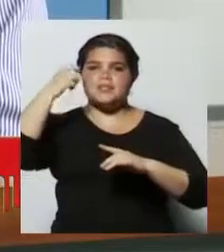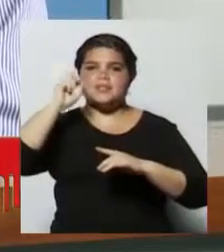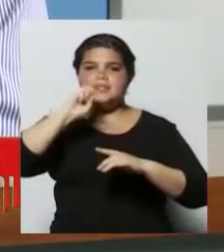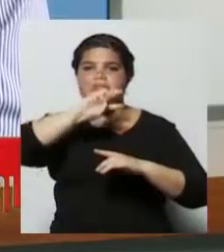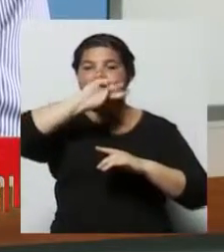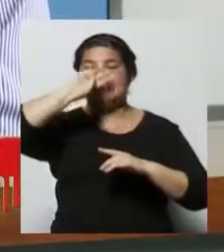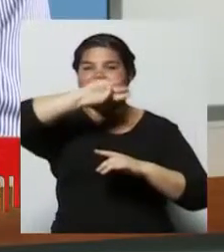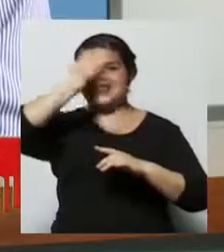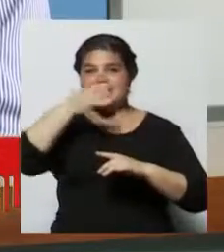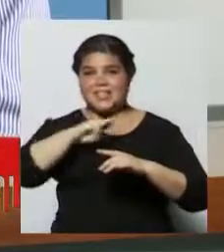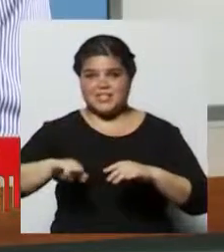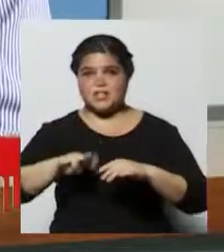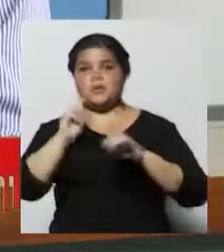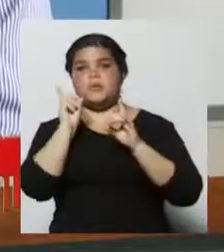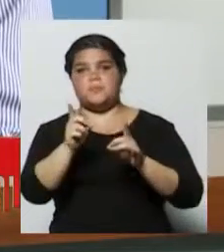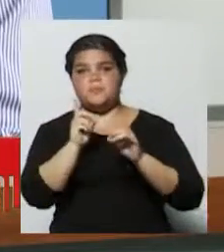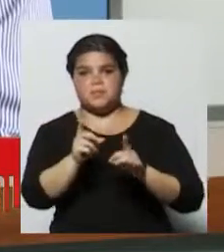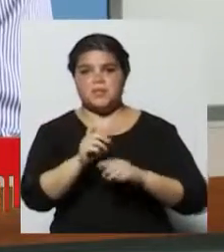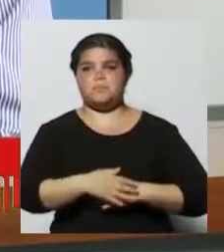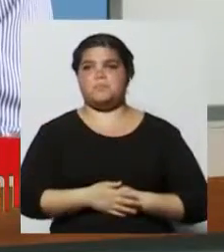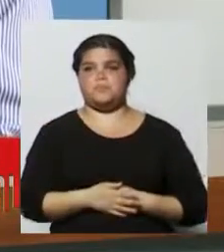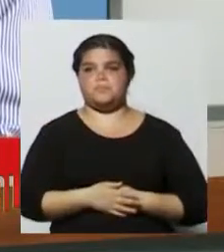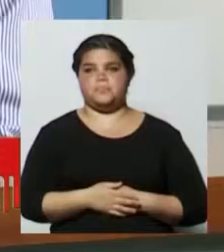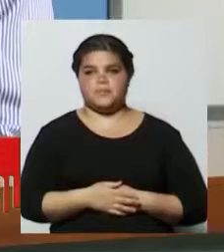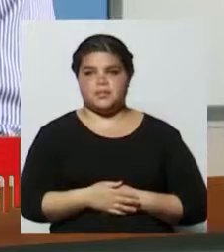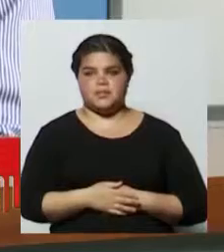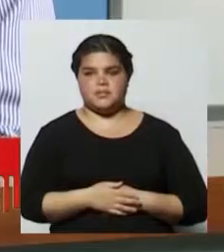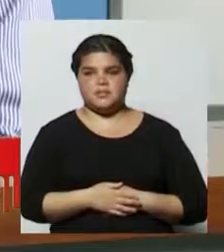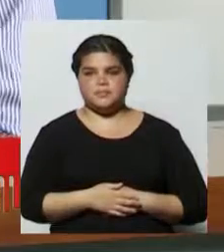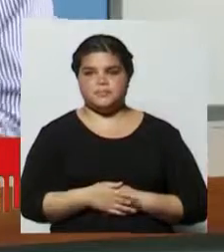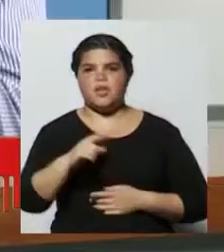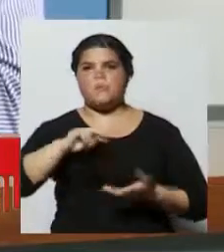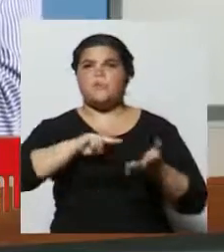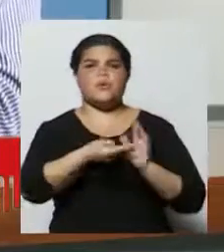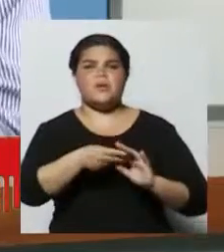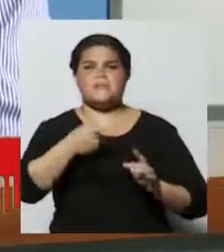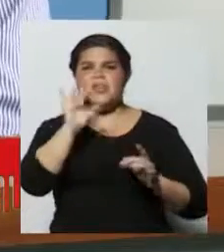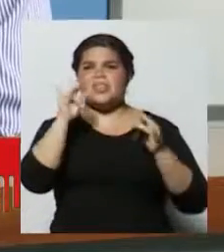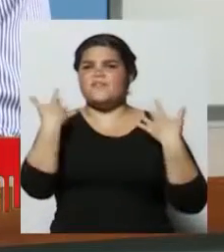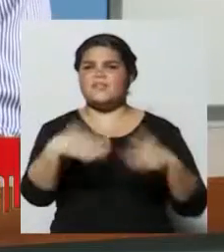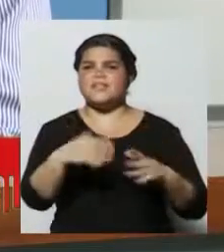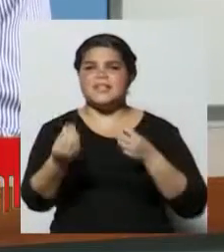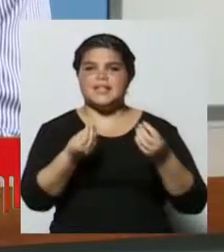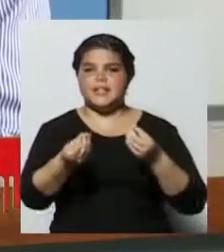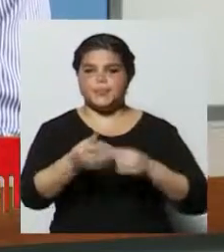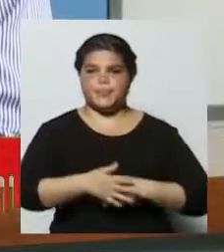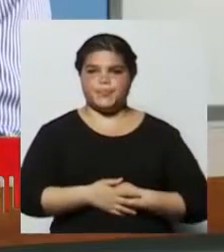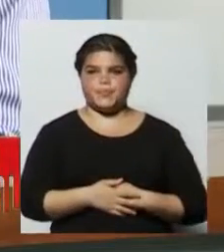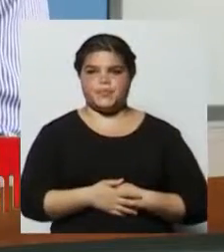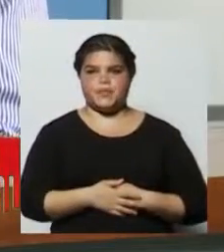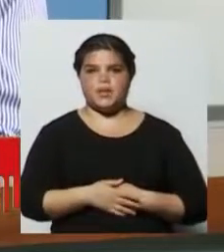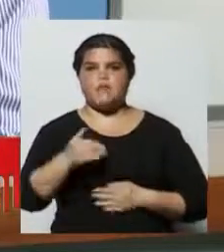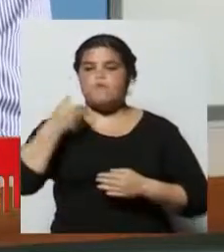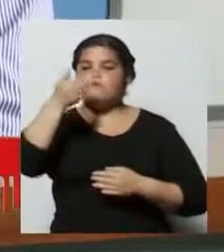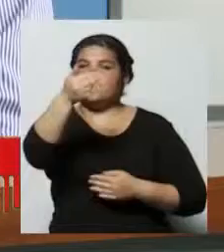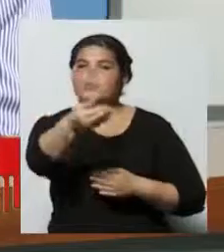algo interesante en ese sentido, ¿no? Lo complicado para mí es, en vistas al futuro,